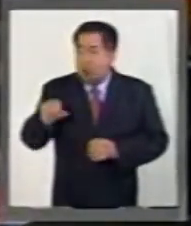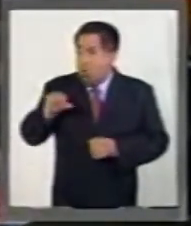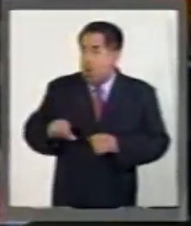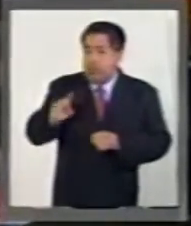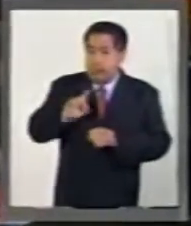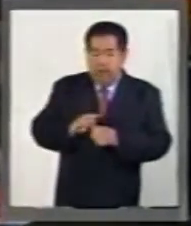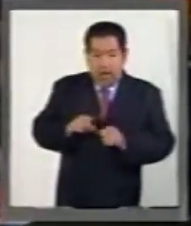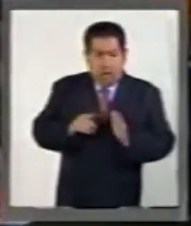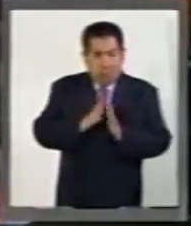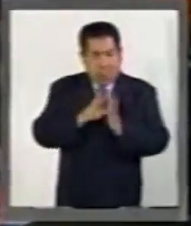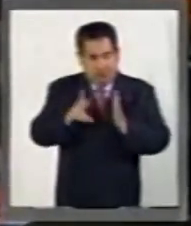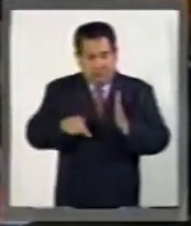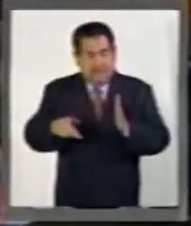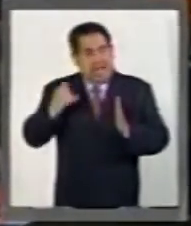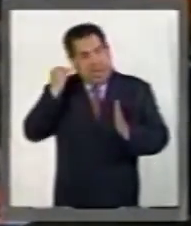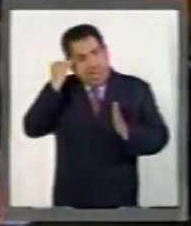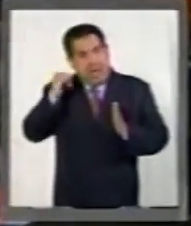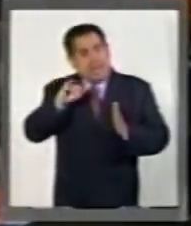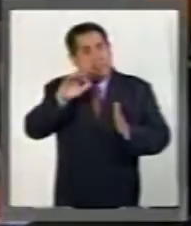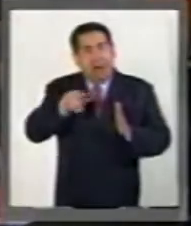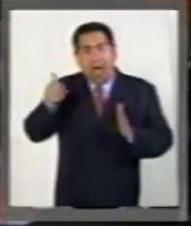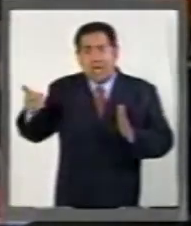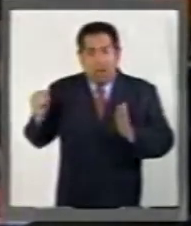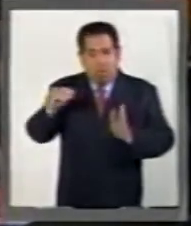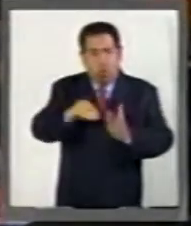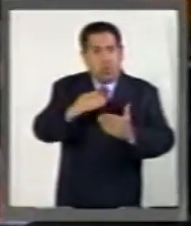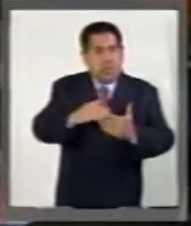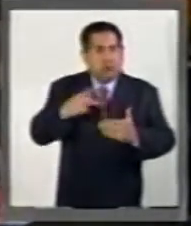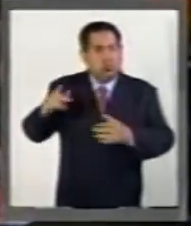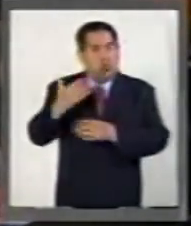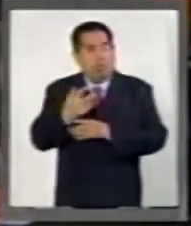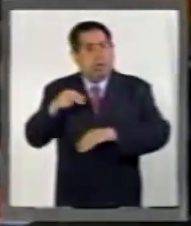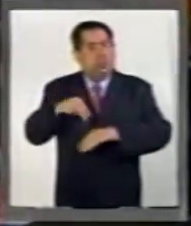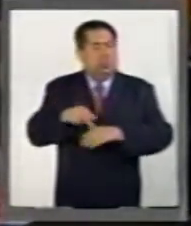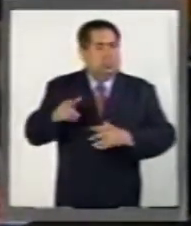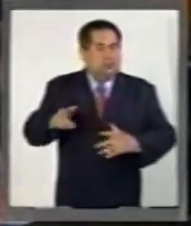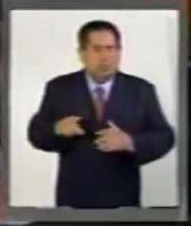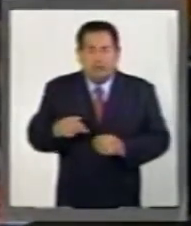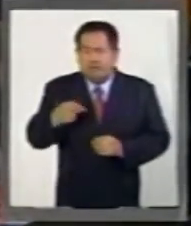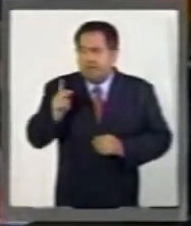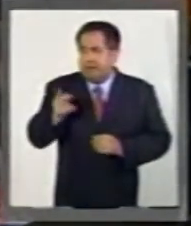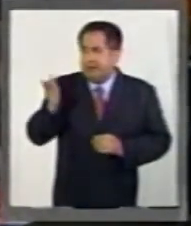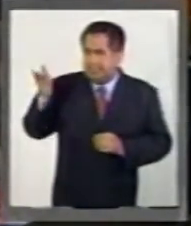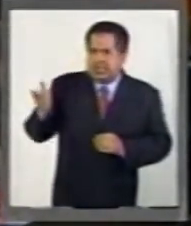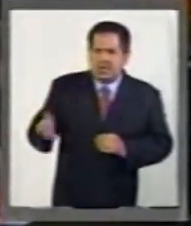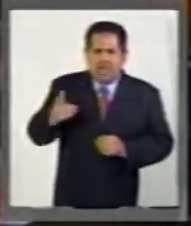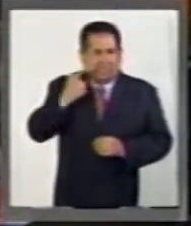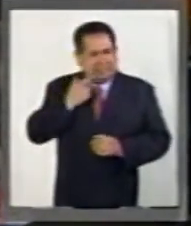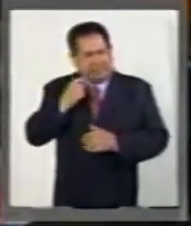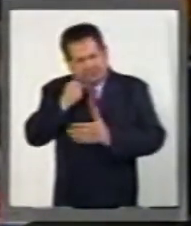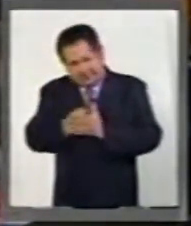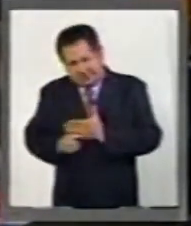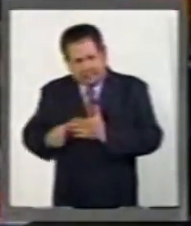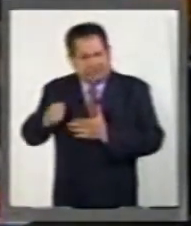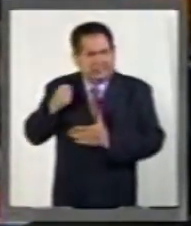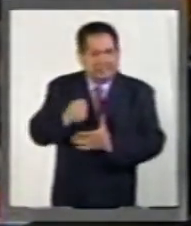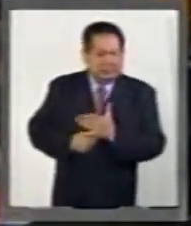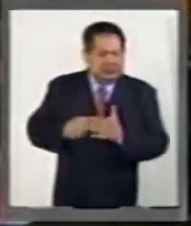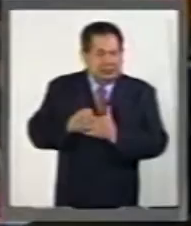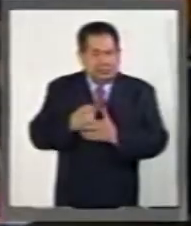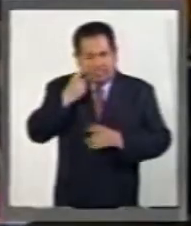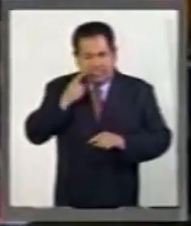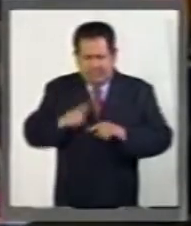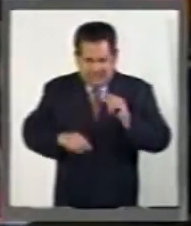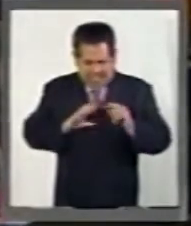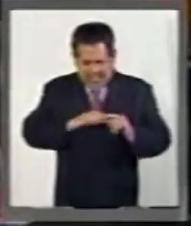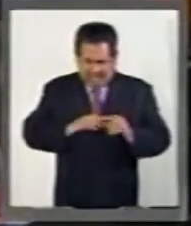en la Gaceta aparecen puntos de acuerdo a su nombre, pero sobre todo ella luchó y trabajó incansablemente contra